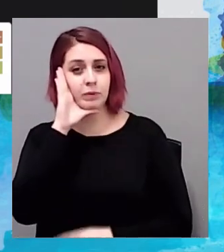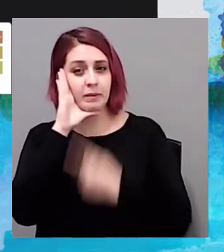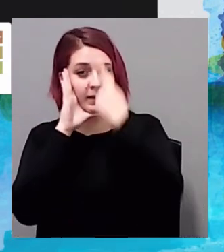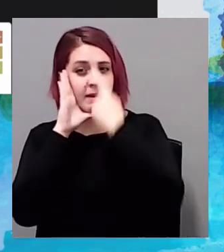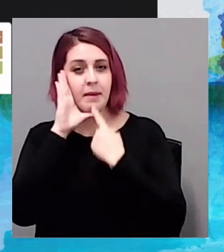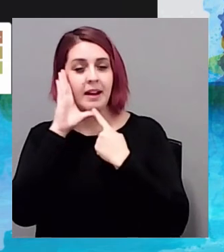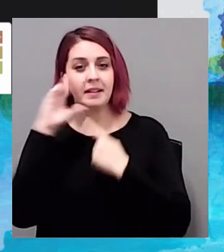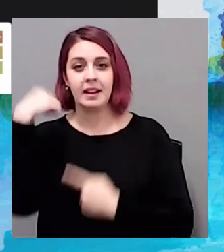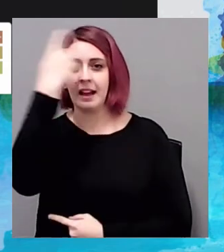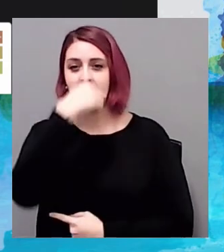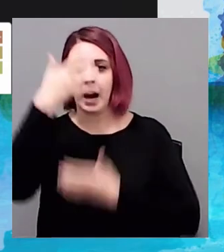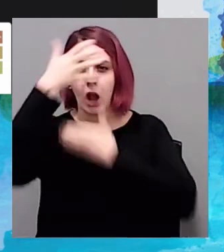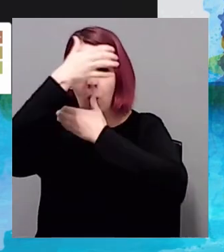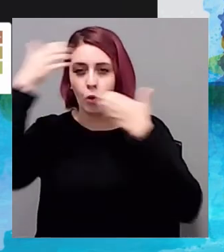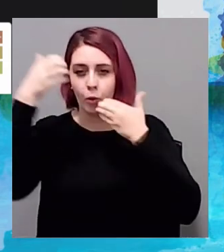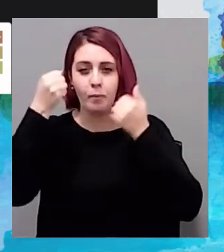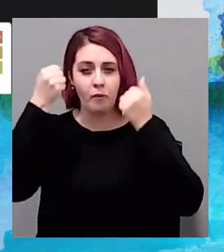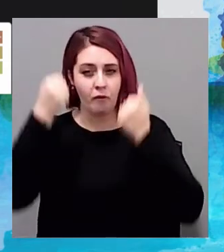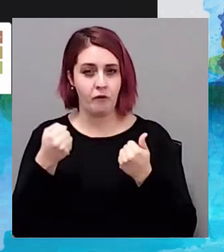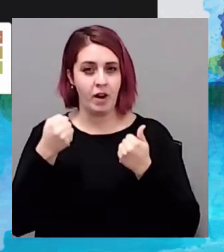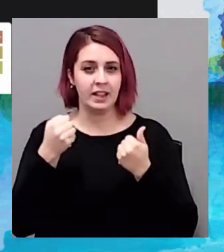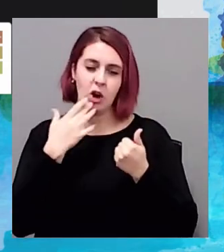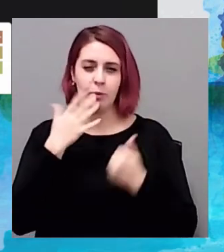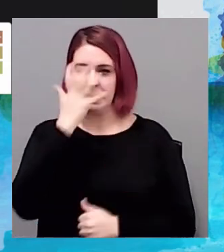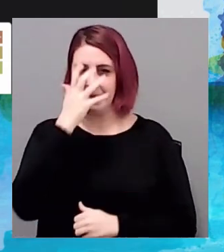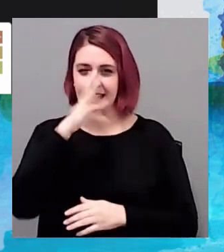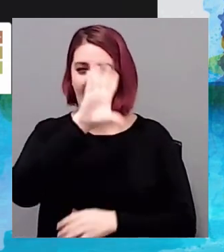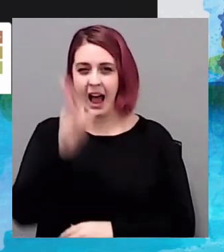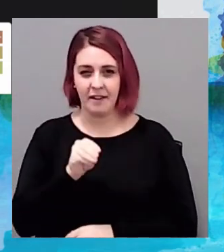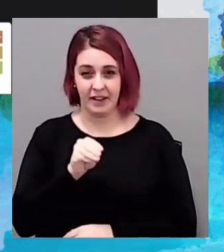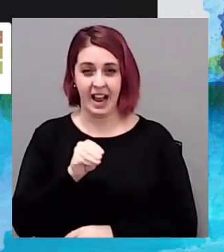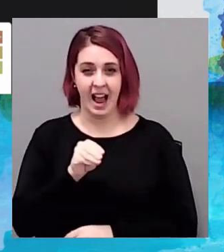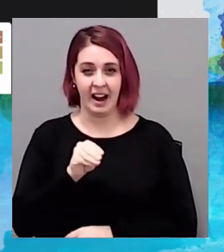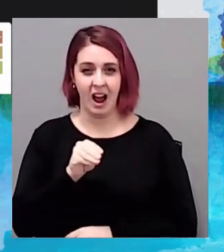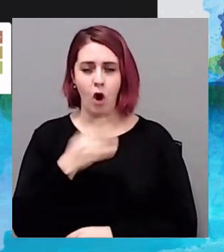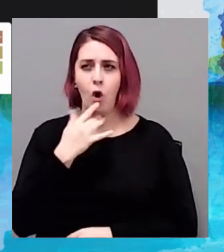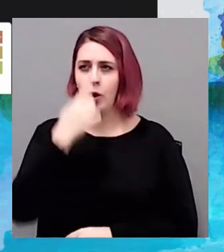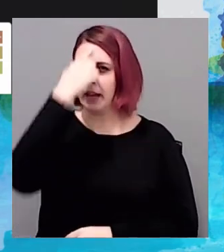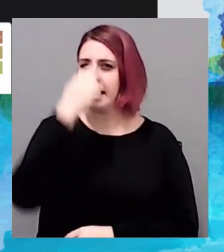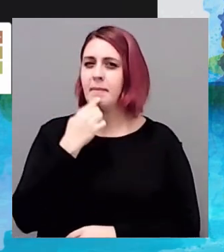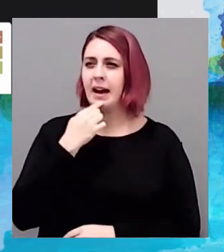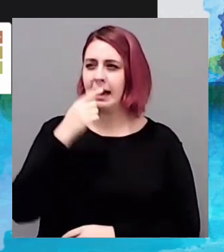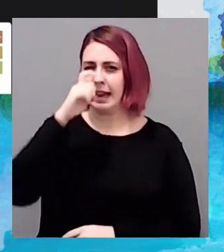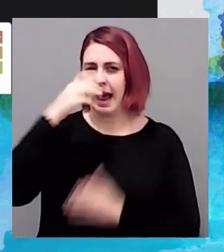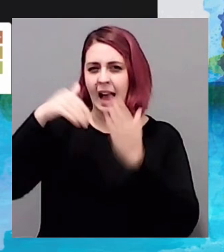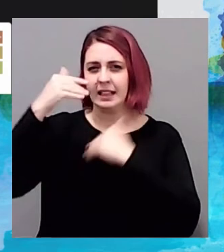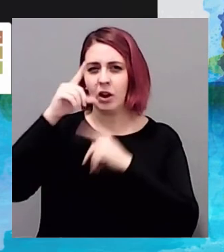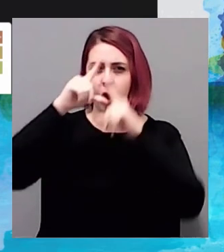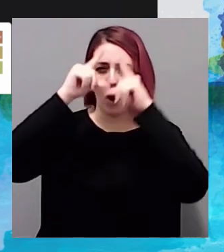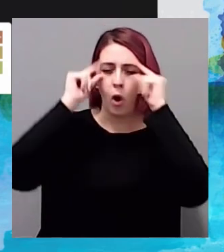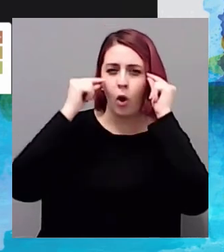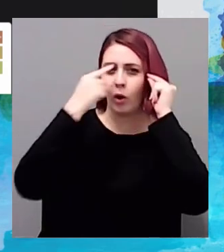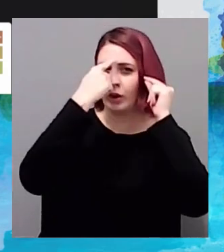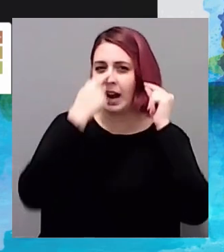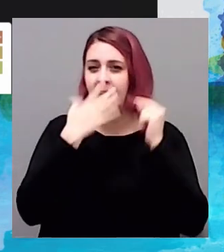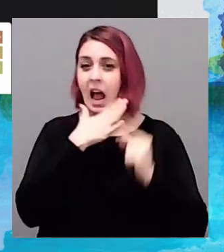cara muy cubista, que parece es una máscara africana o casi una imagen ibera, ¿no? Con los ojos, la nariz en colores